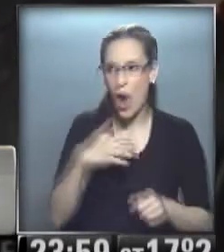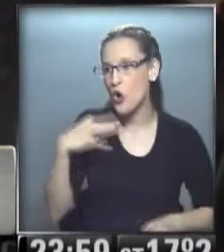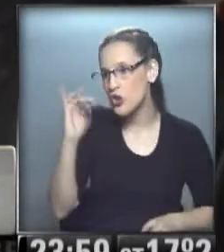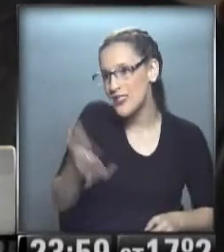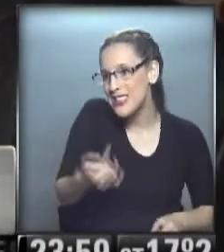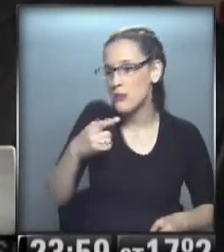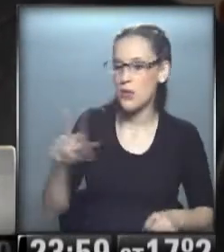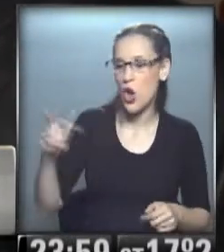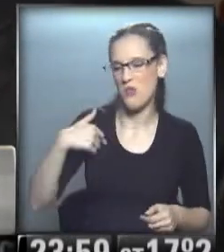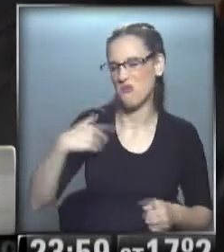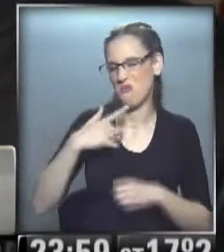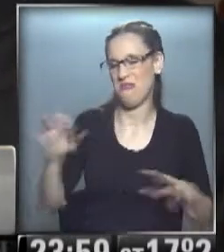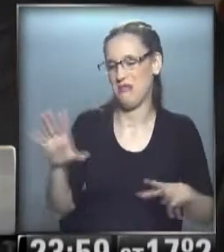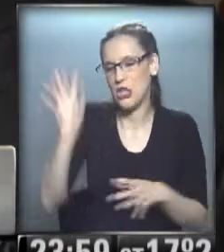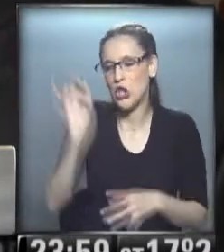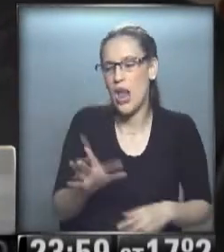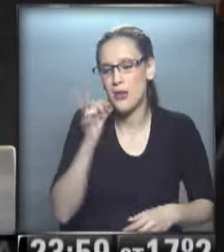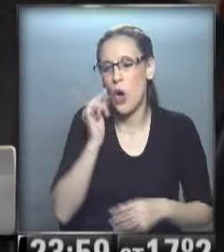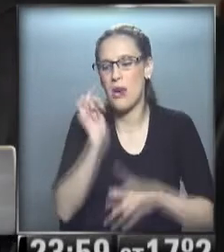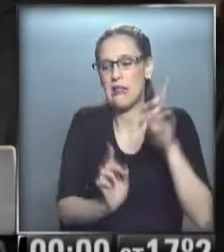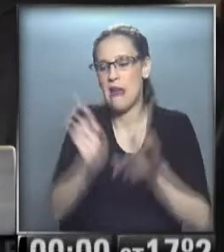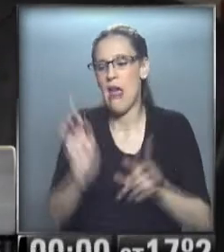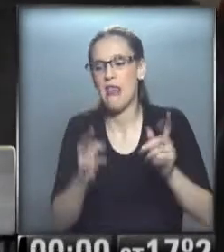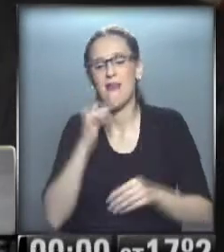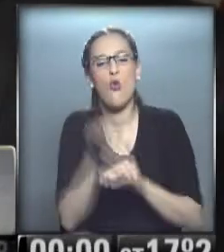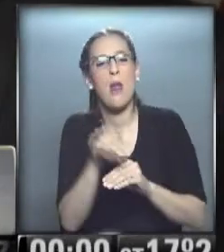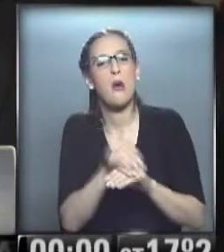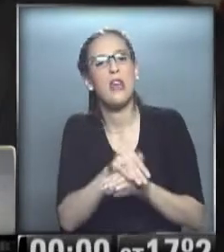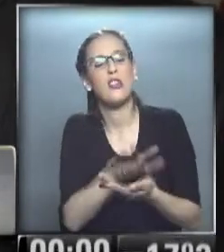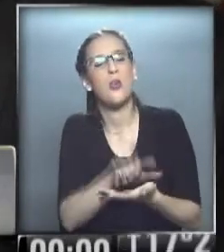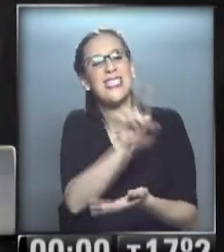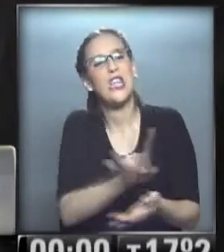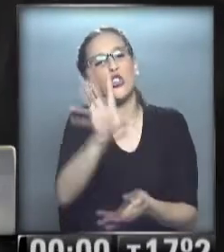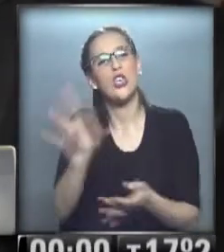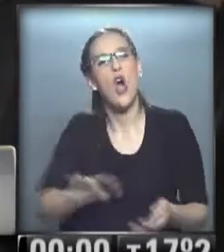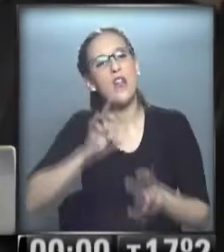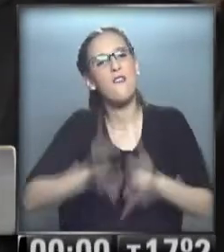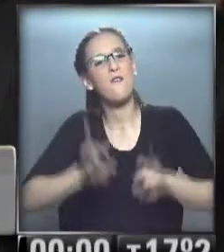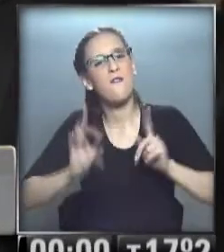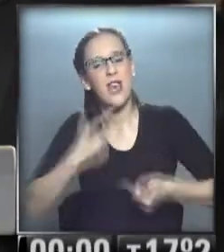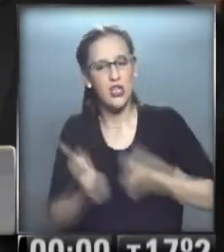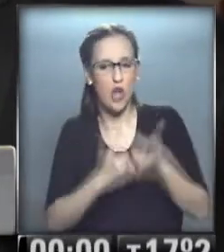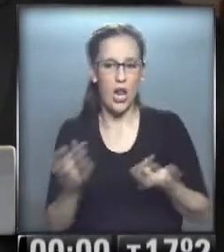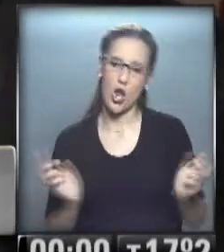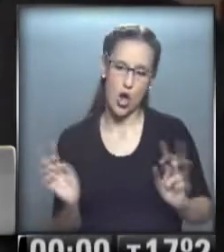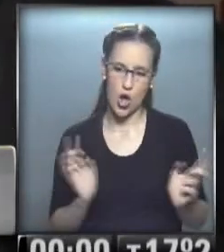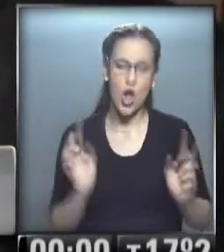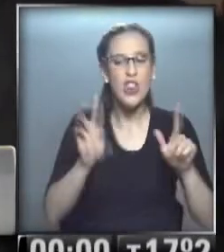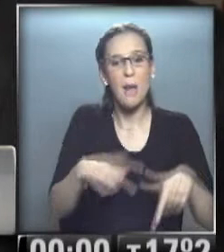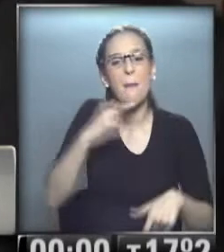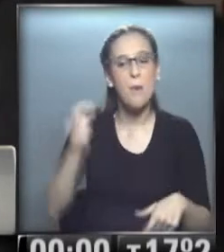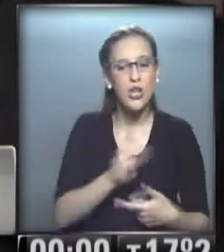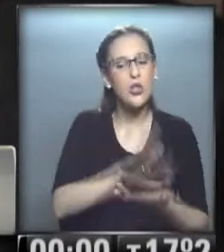dejarle 105 años de historia solamente en cabeza y en manos de Marcelo Tinelli. Creo que la minoría también garantiza control,